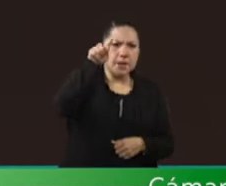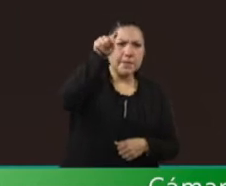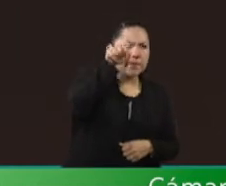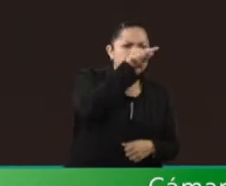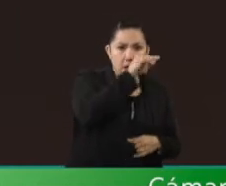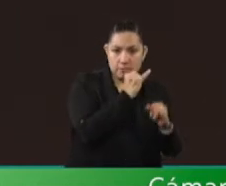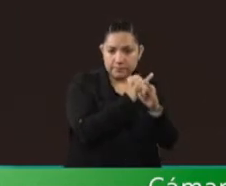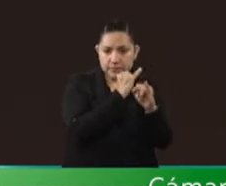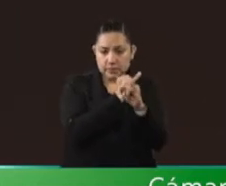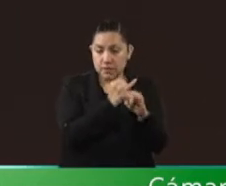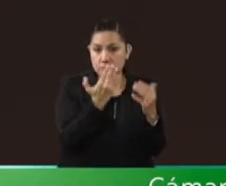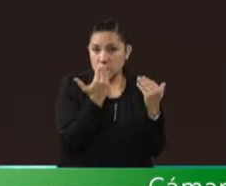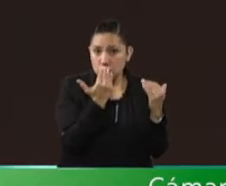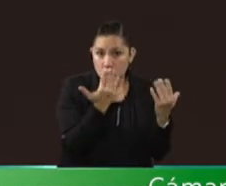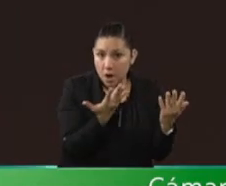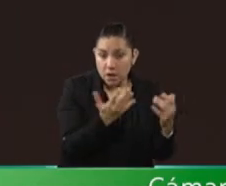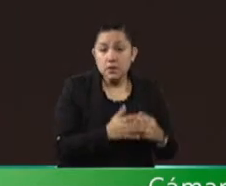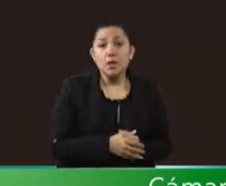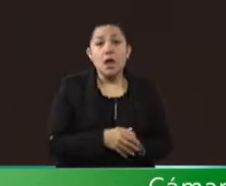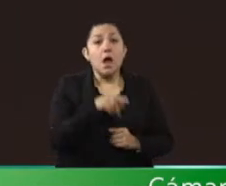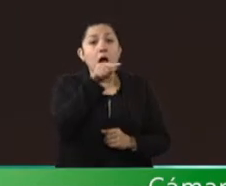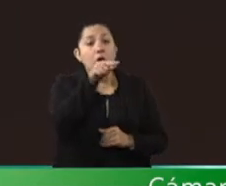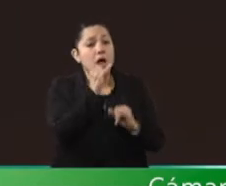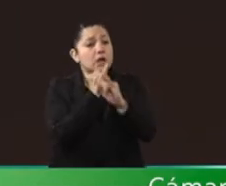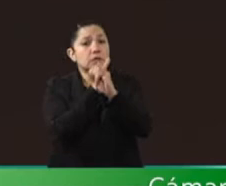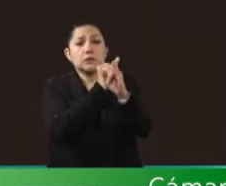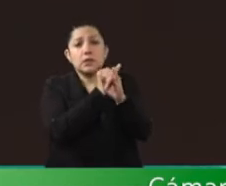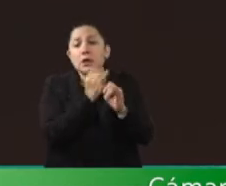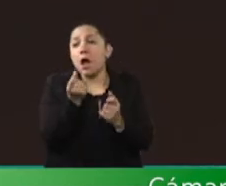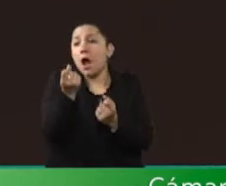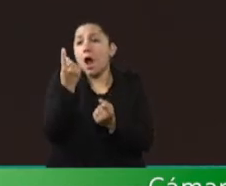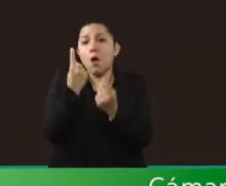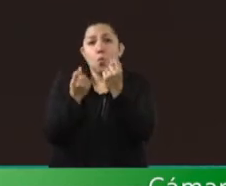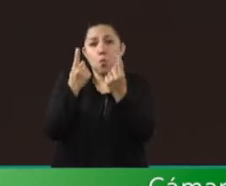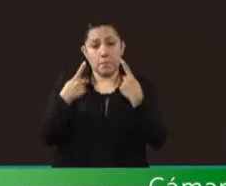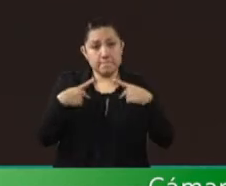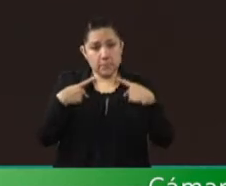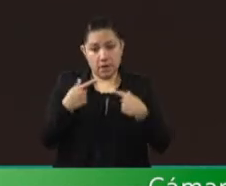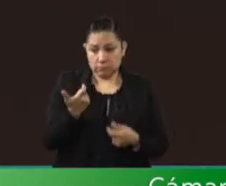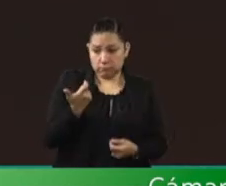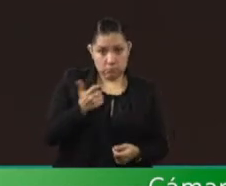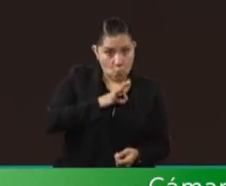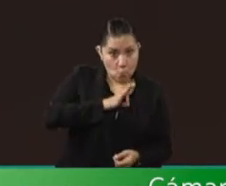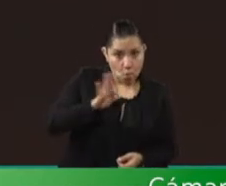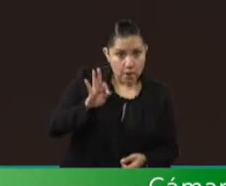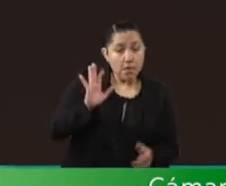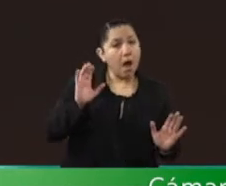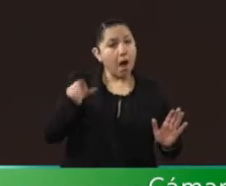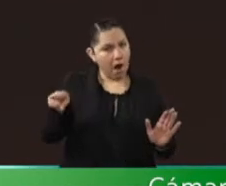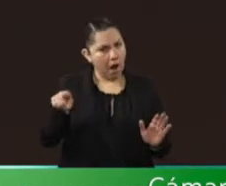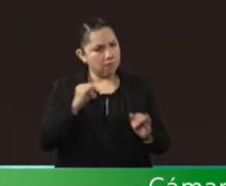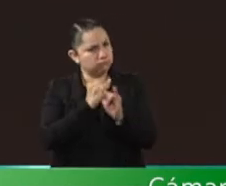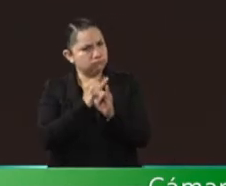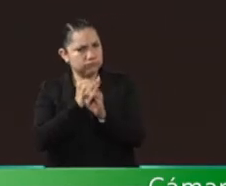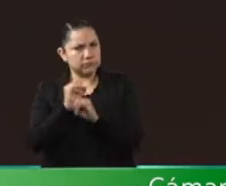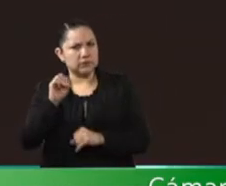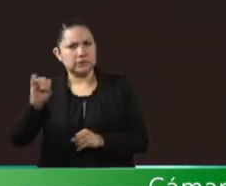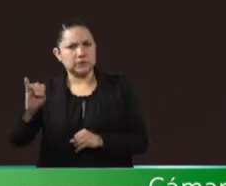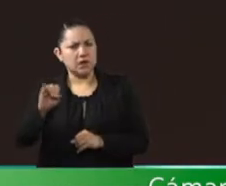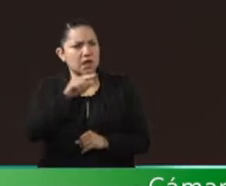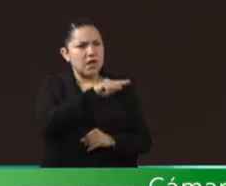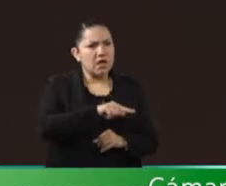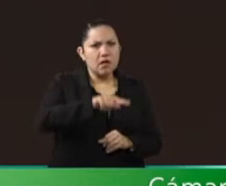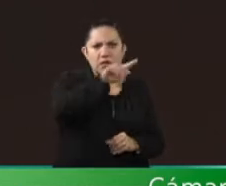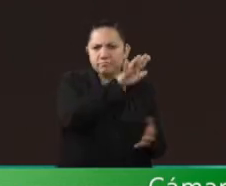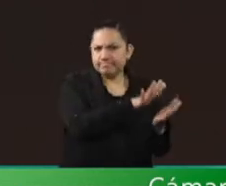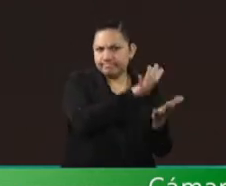siendo un lujo que solo unos cuantos pueden disfrutar. No contar con el acceso a internet se ha convertido